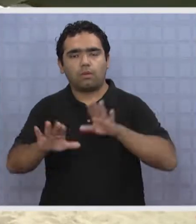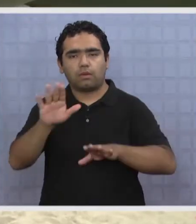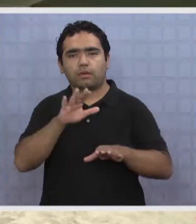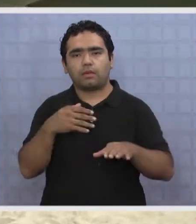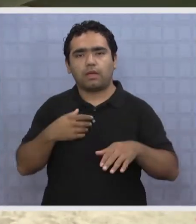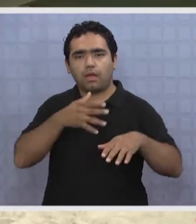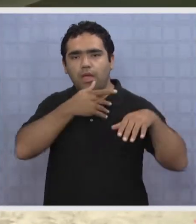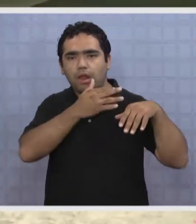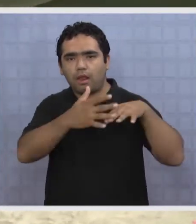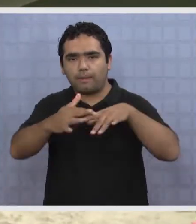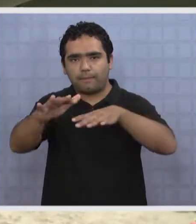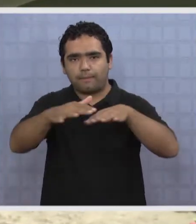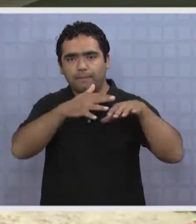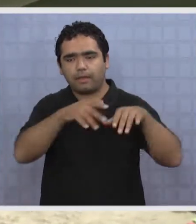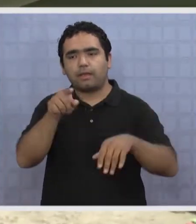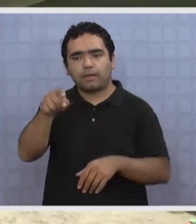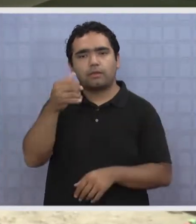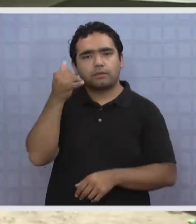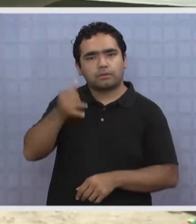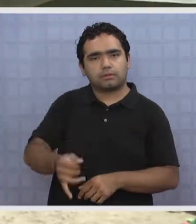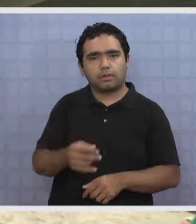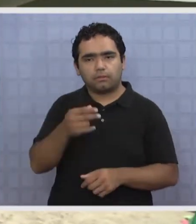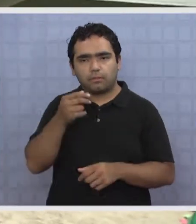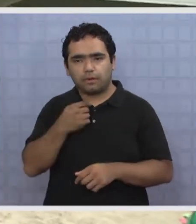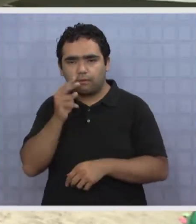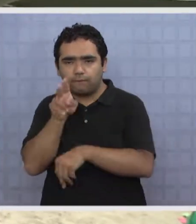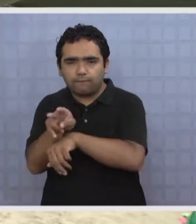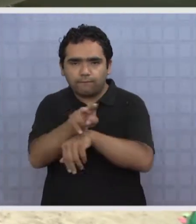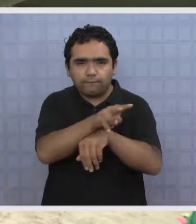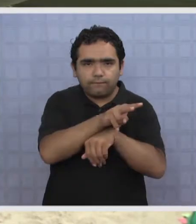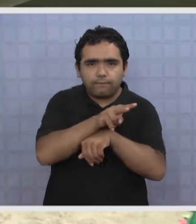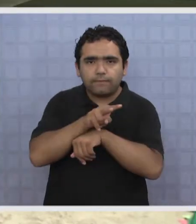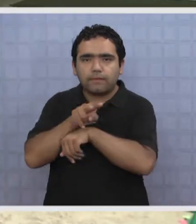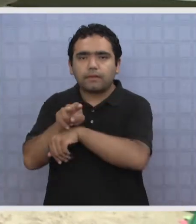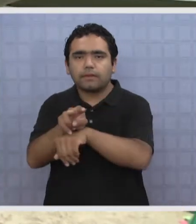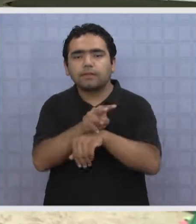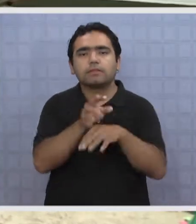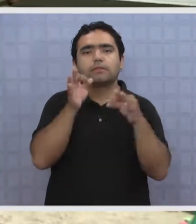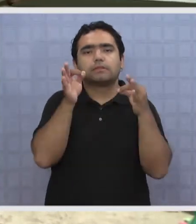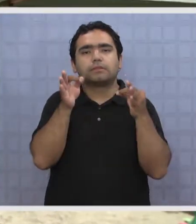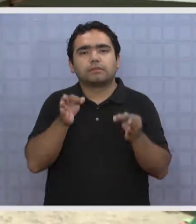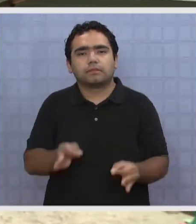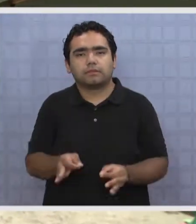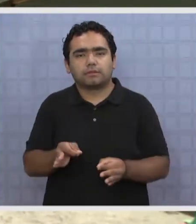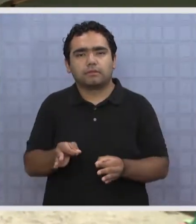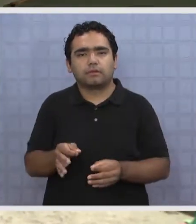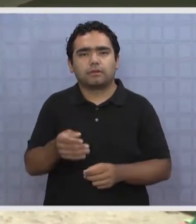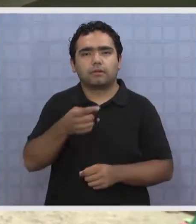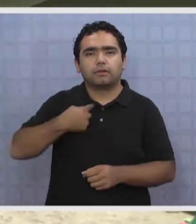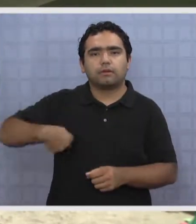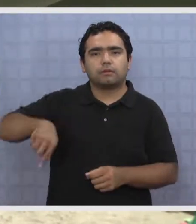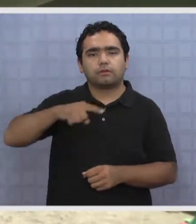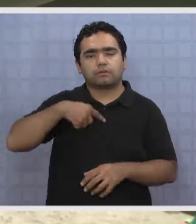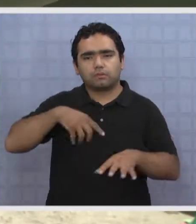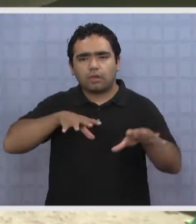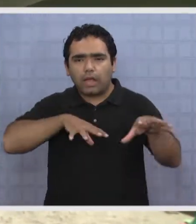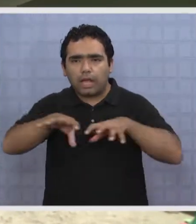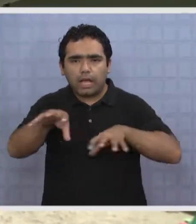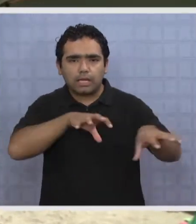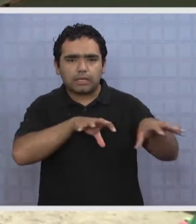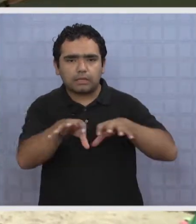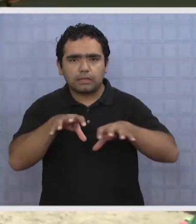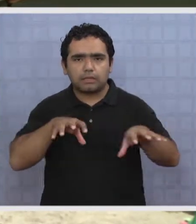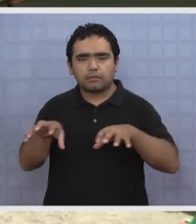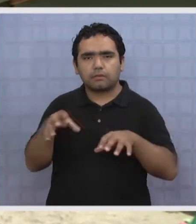costero hasta los 80 metros. Ellos están permanentemente fiscalizando para, de alguna manera, asegurarnos que todas las distintas